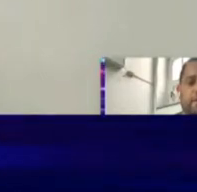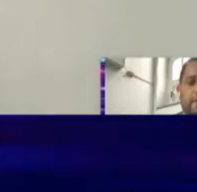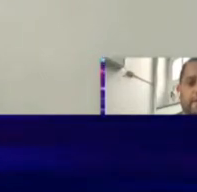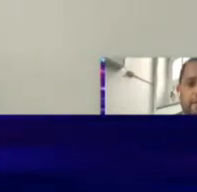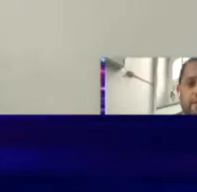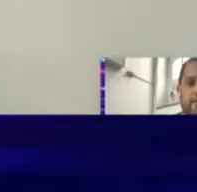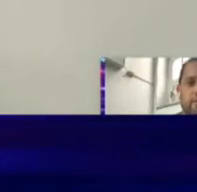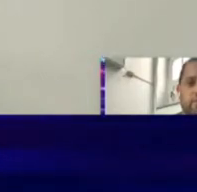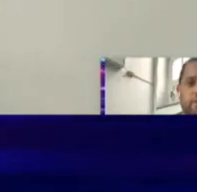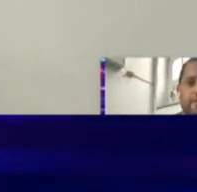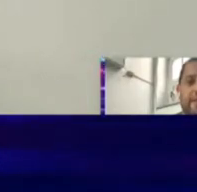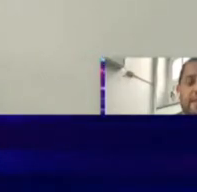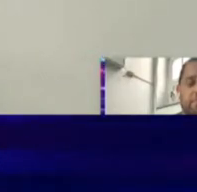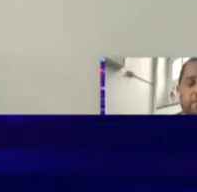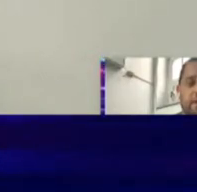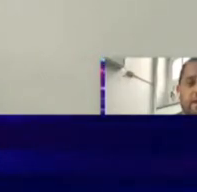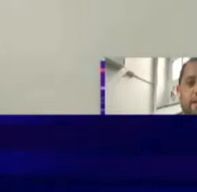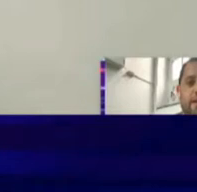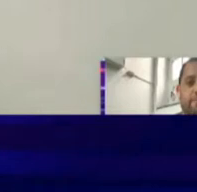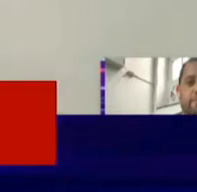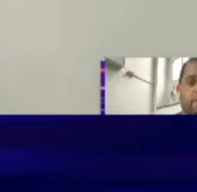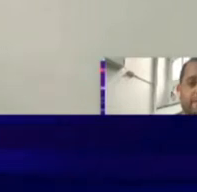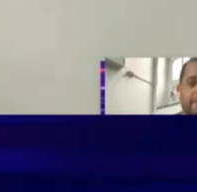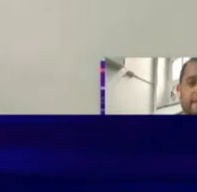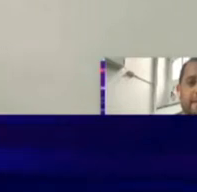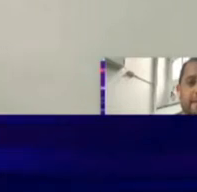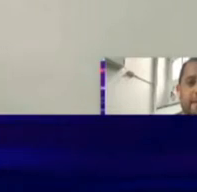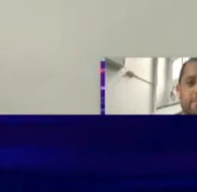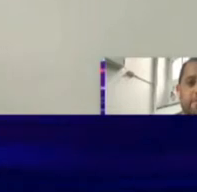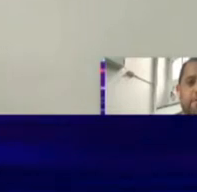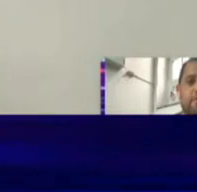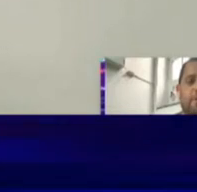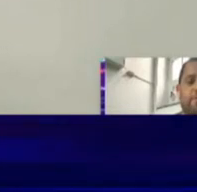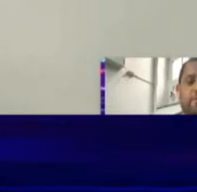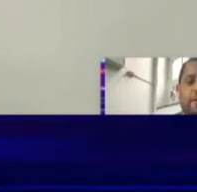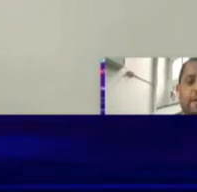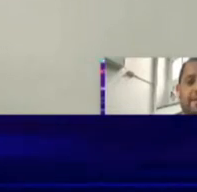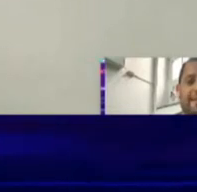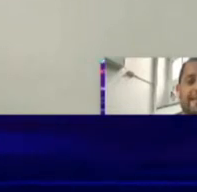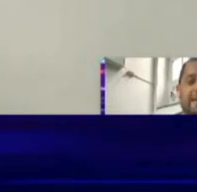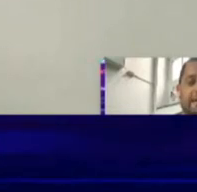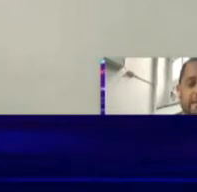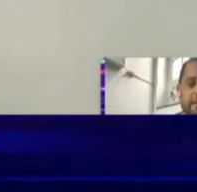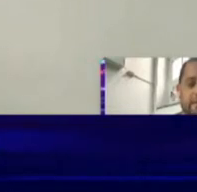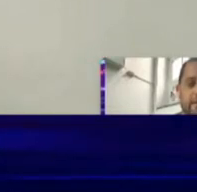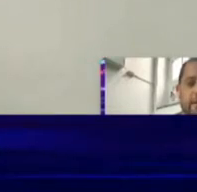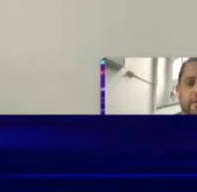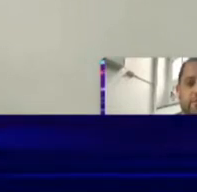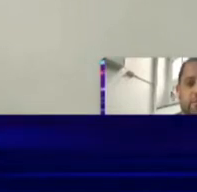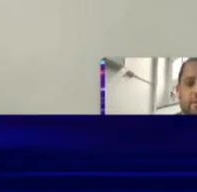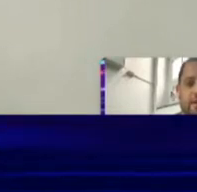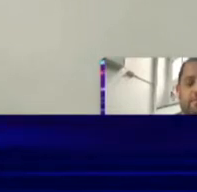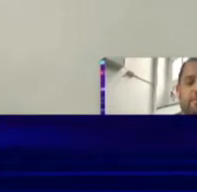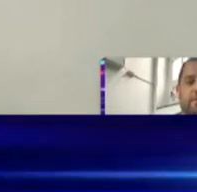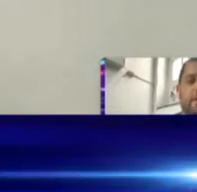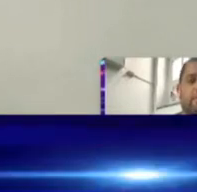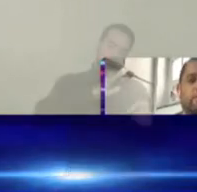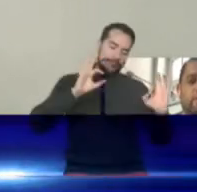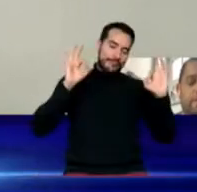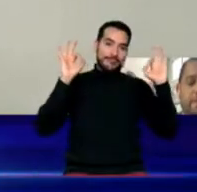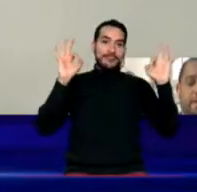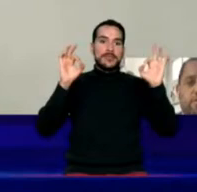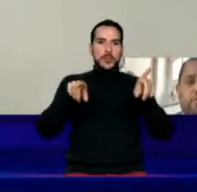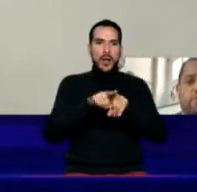es entre 6 y 8 horas el tiempo ideal. Pero va más allá del tiempo, sino lo que importa realmente es la calidad del sueño que tengamos un